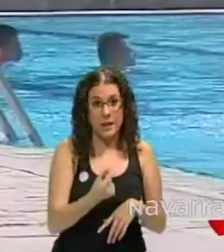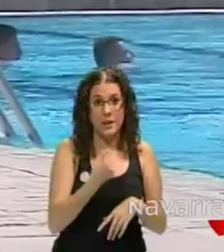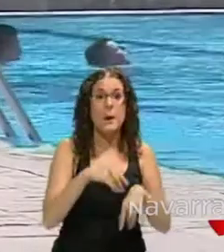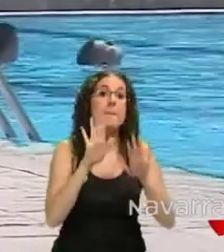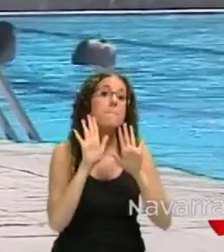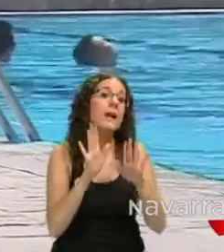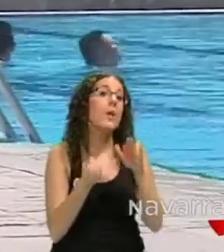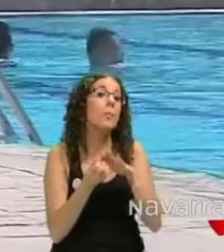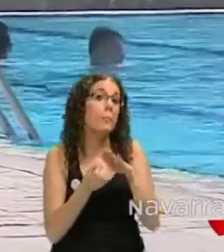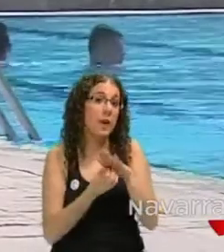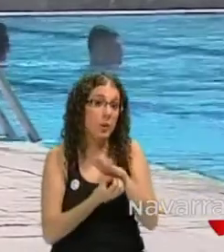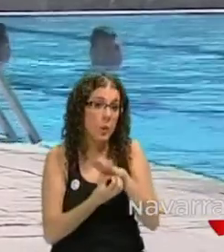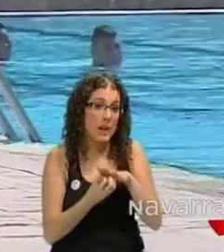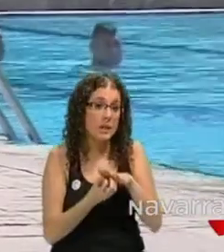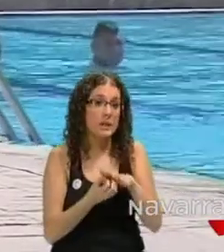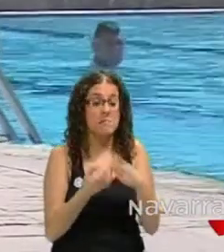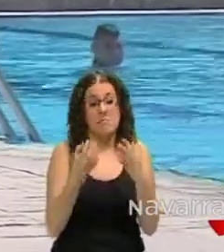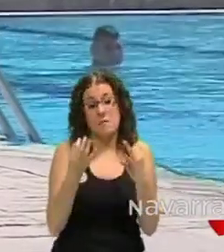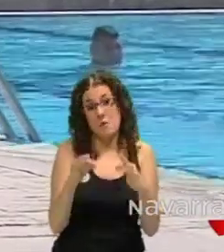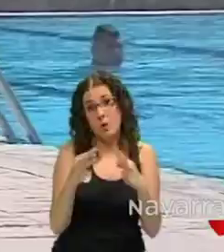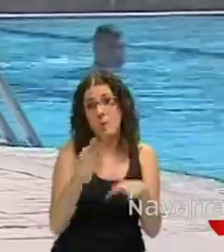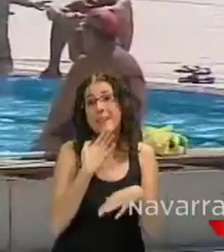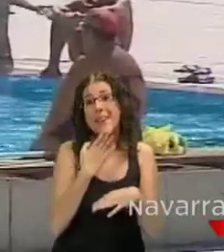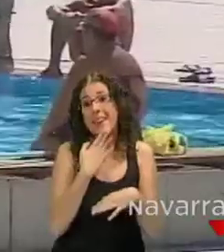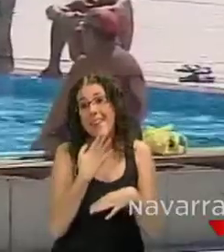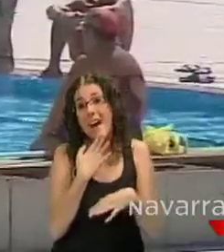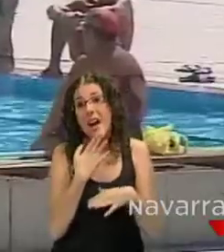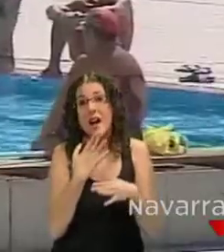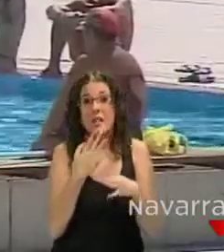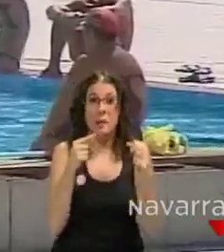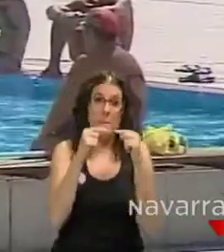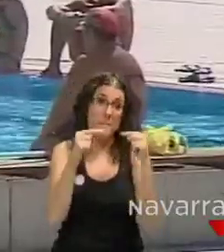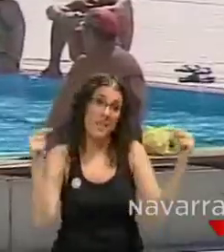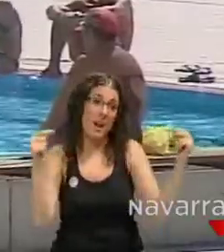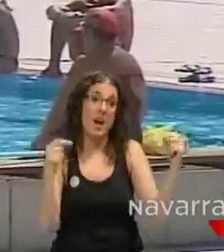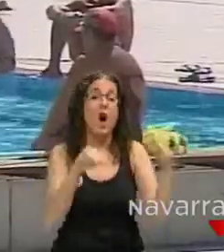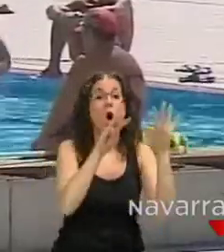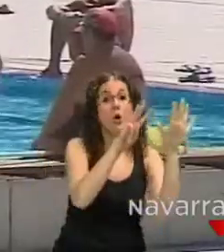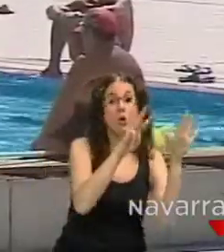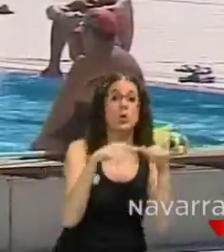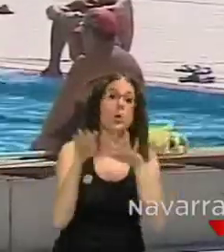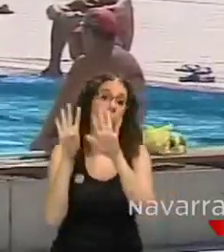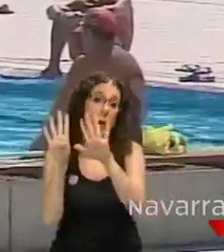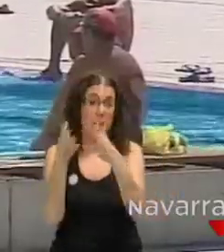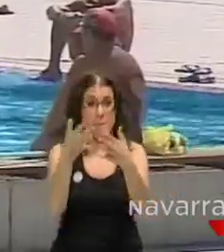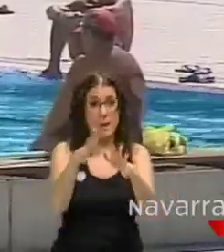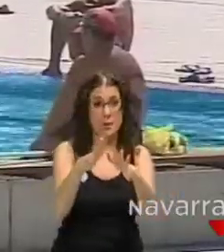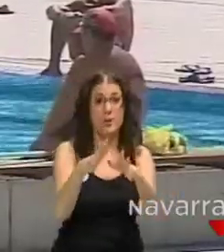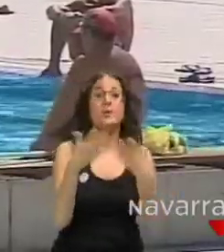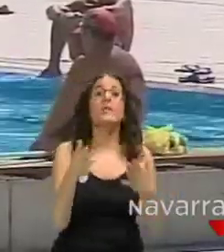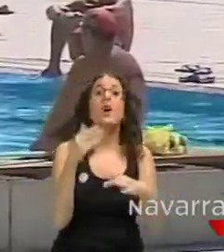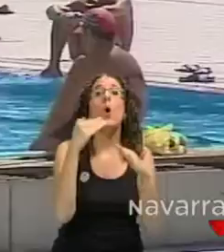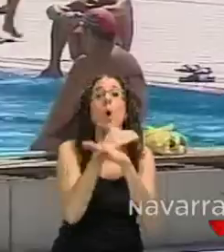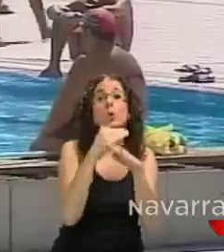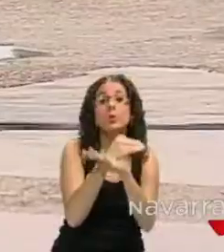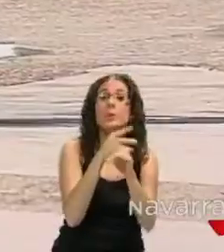que las verrugas, la edad media de los que cogen son 8 o 9 años y se suelen ver a partir de octubre-noviembre. Lo ideal sería ir